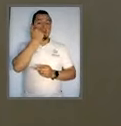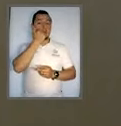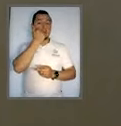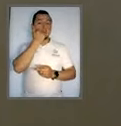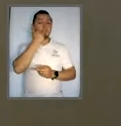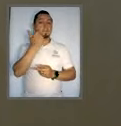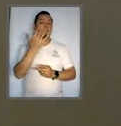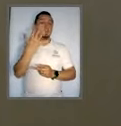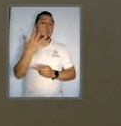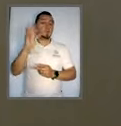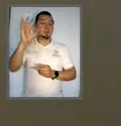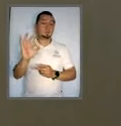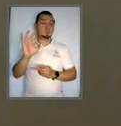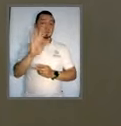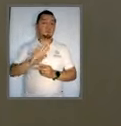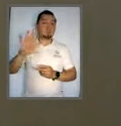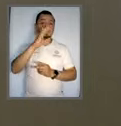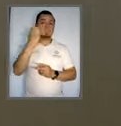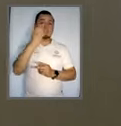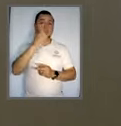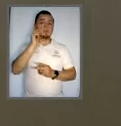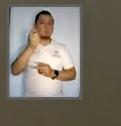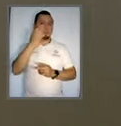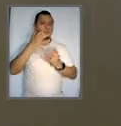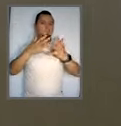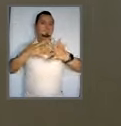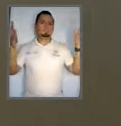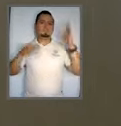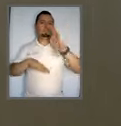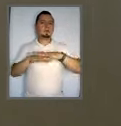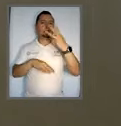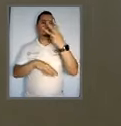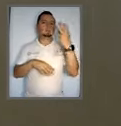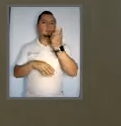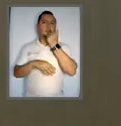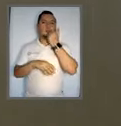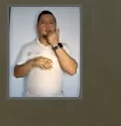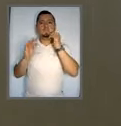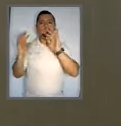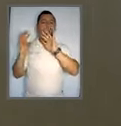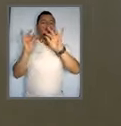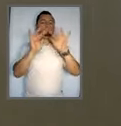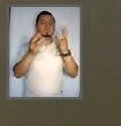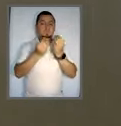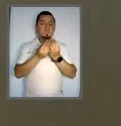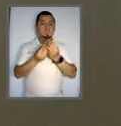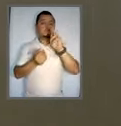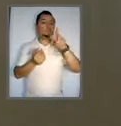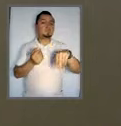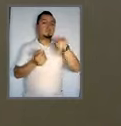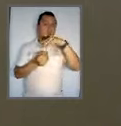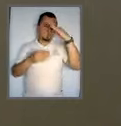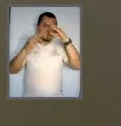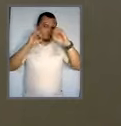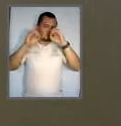y el 55% de nuestras escuelas son escuelas grandes con más de 300 alumnos. Y aquí ha resultado muy efectiva